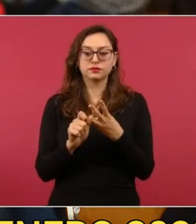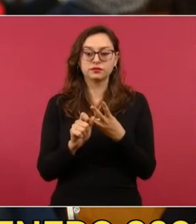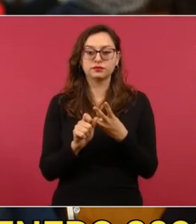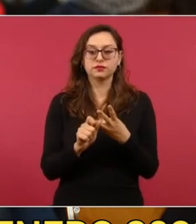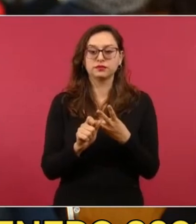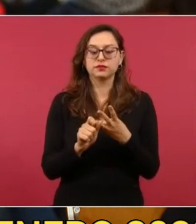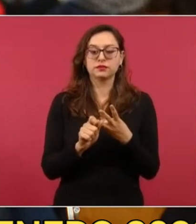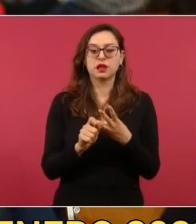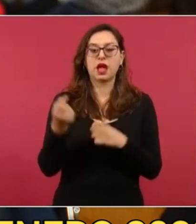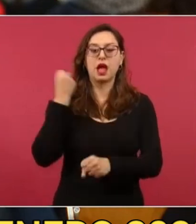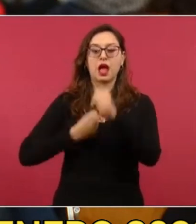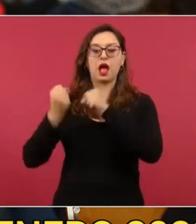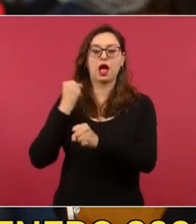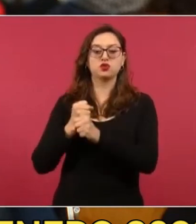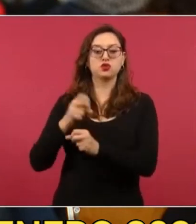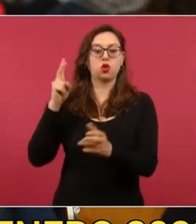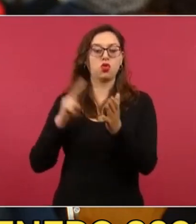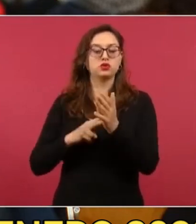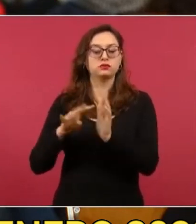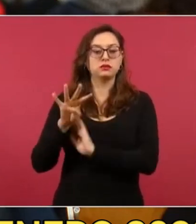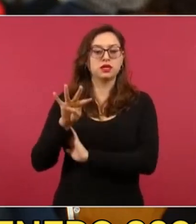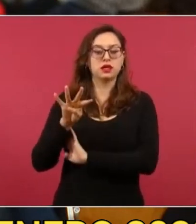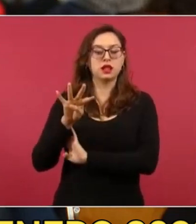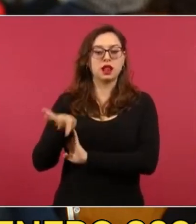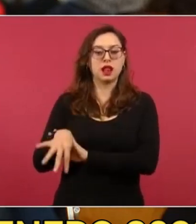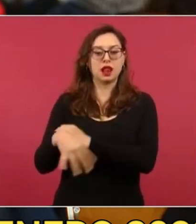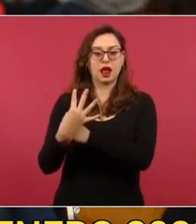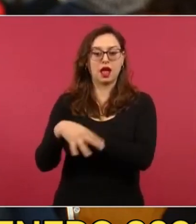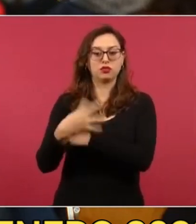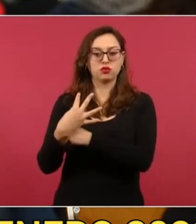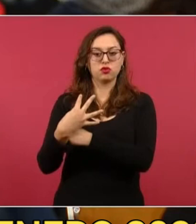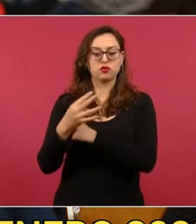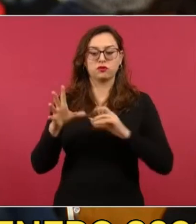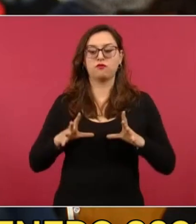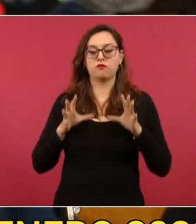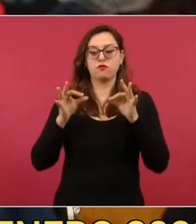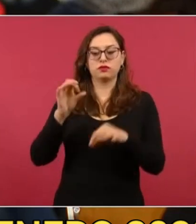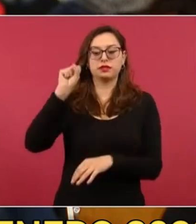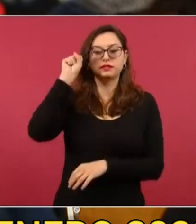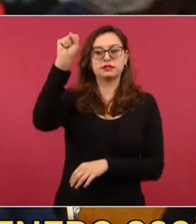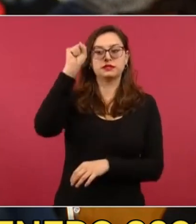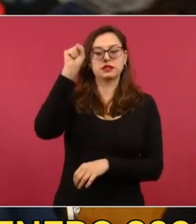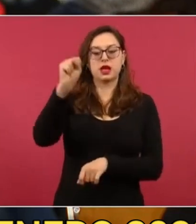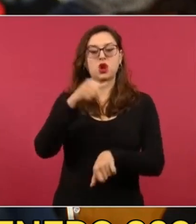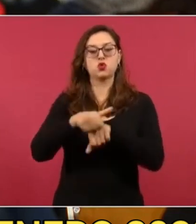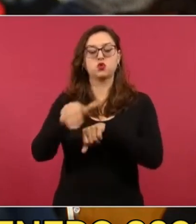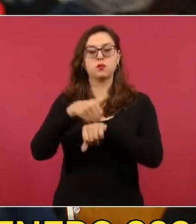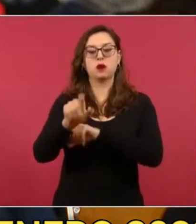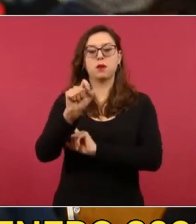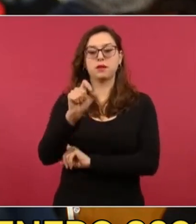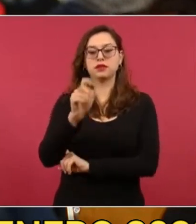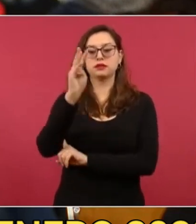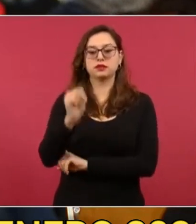Desde el 2014 se creó un sindicato con número 29 con la designación de